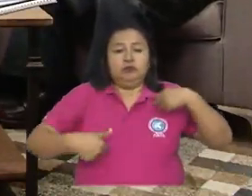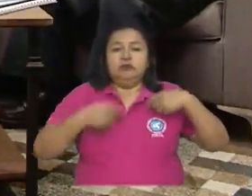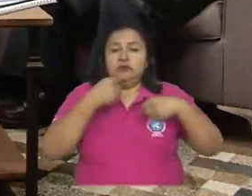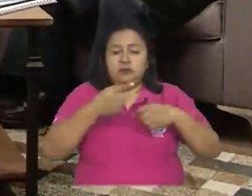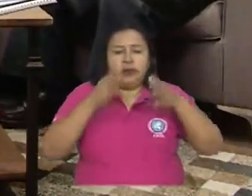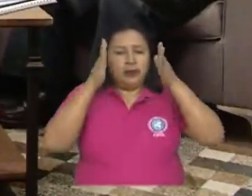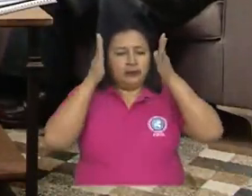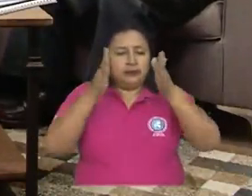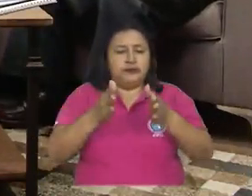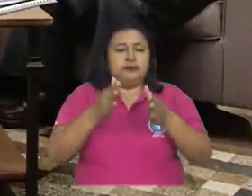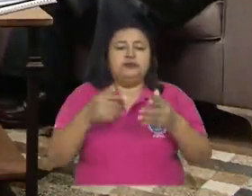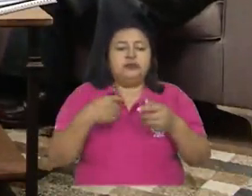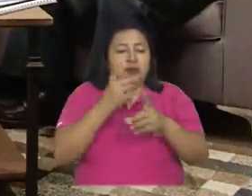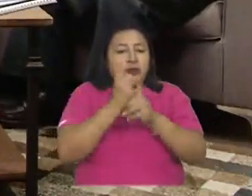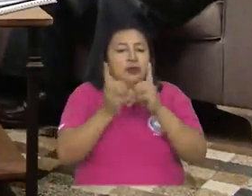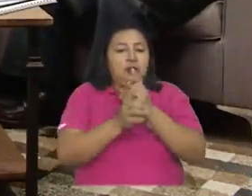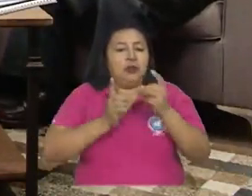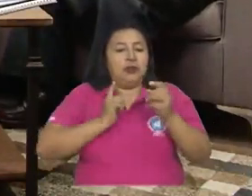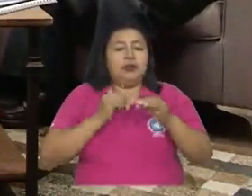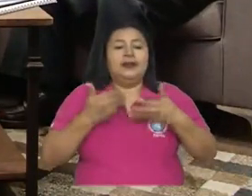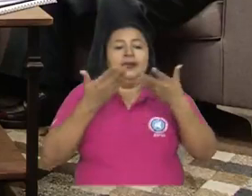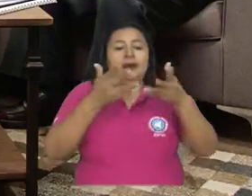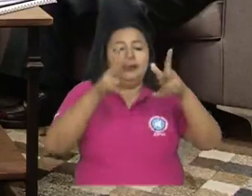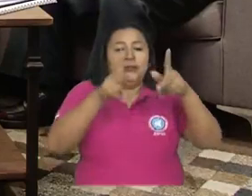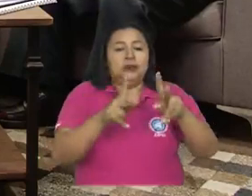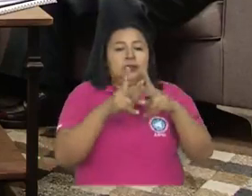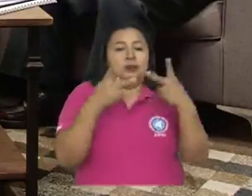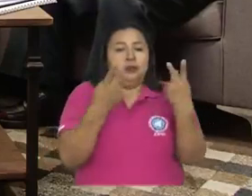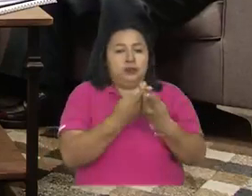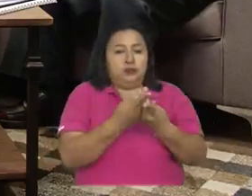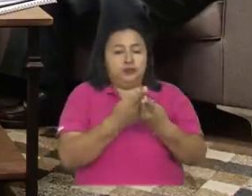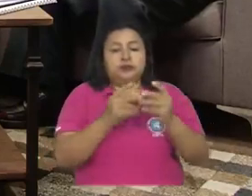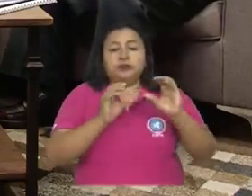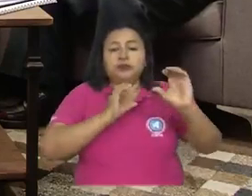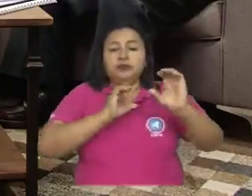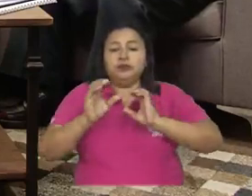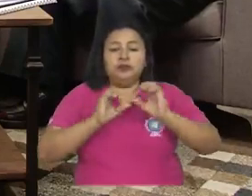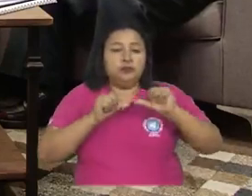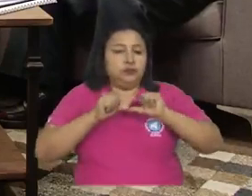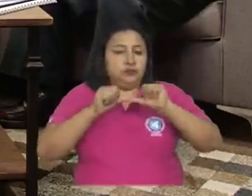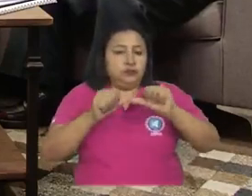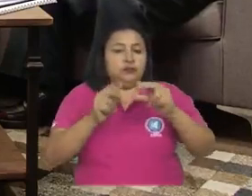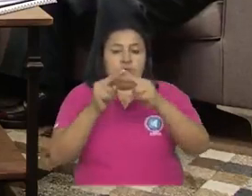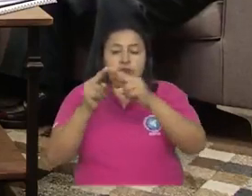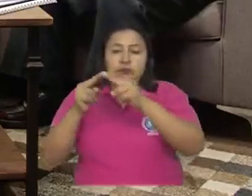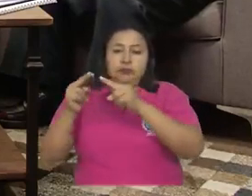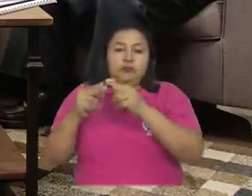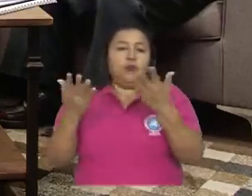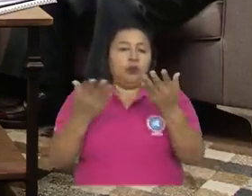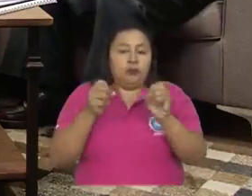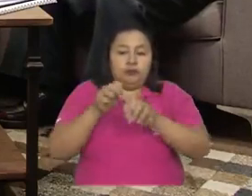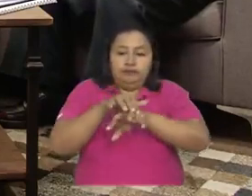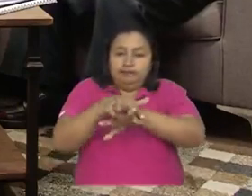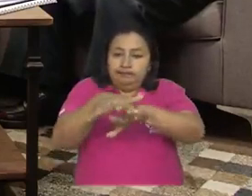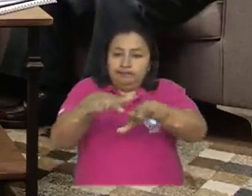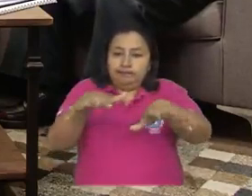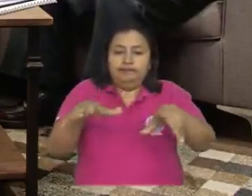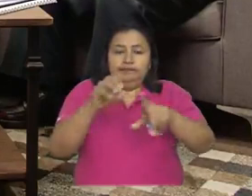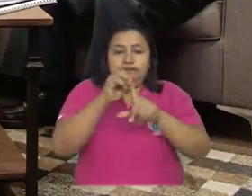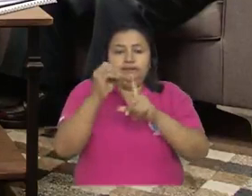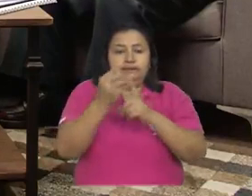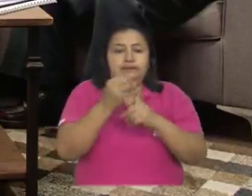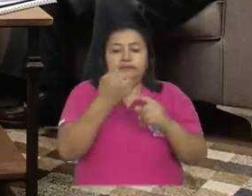que tengamos nosotros directamente con la población, la comunicación permanente a través de ese tejido humano de organización que